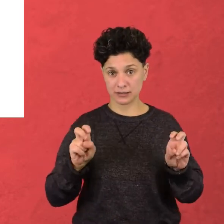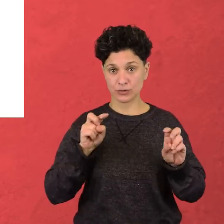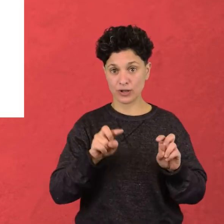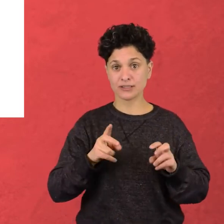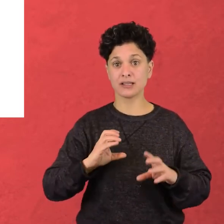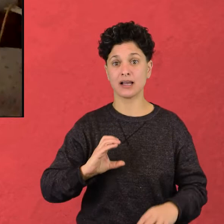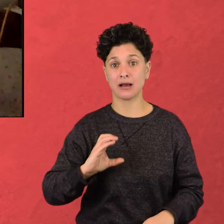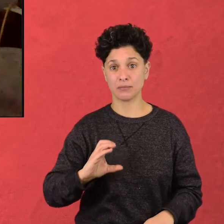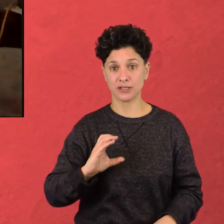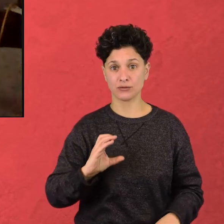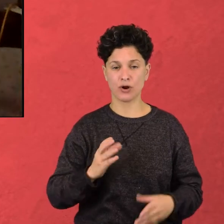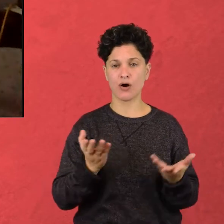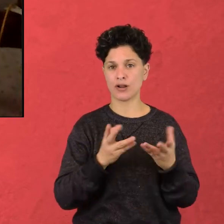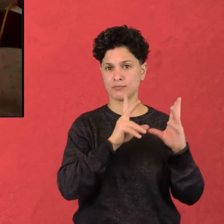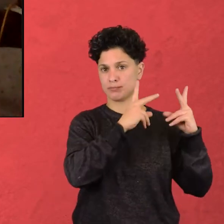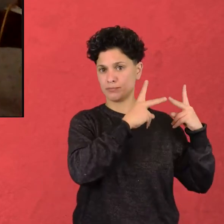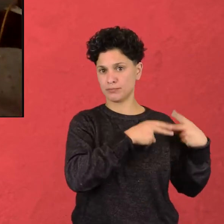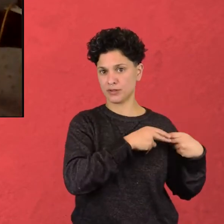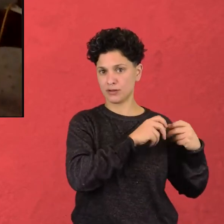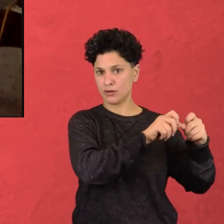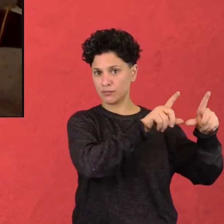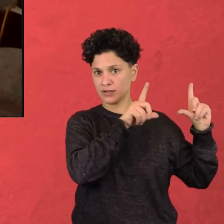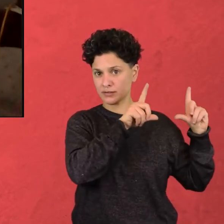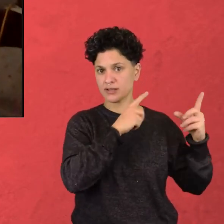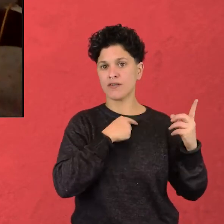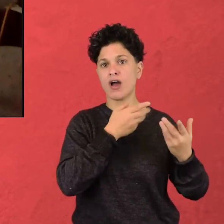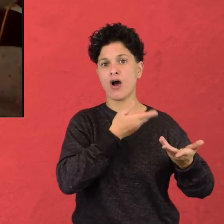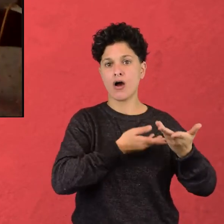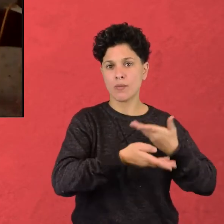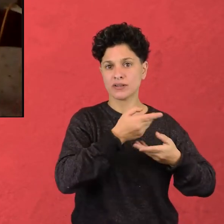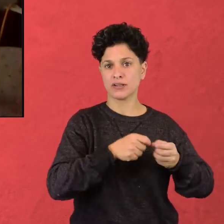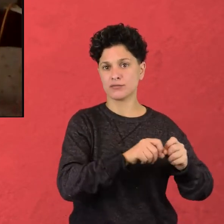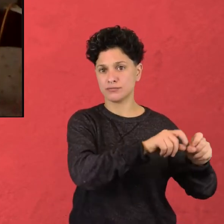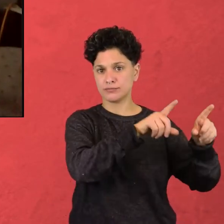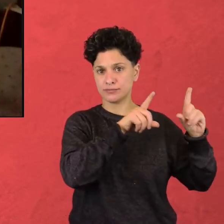de compartir acá y voy a pasar a compartir,